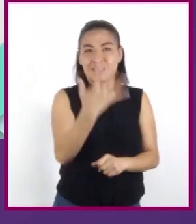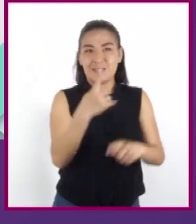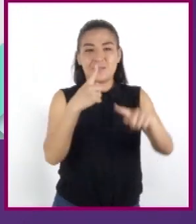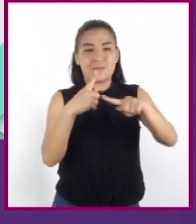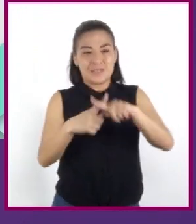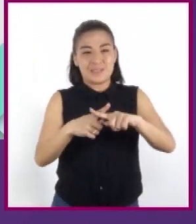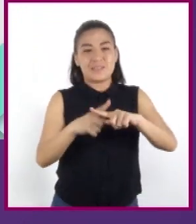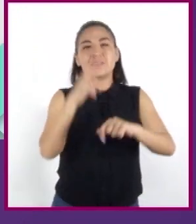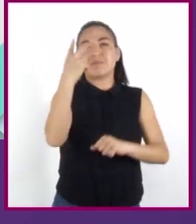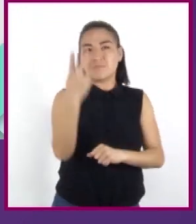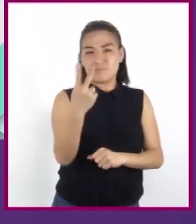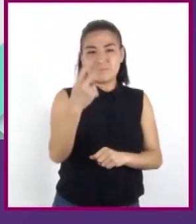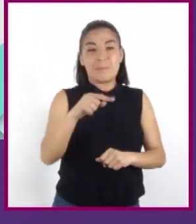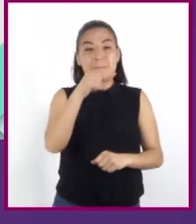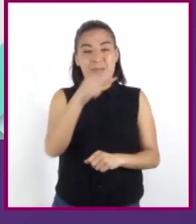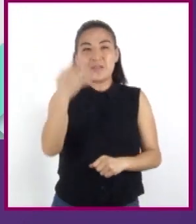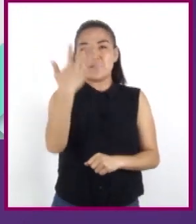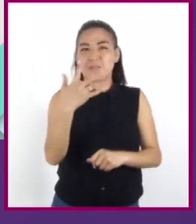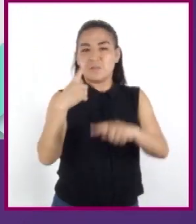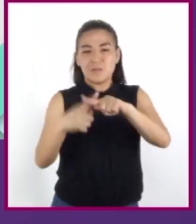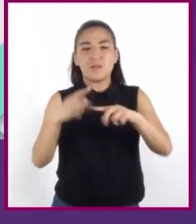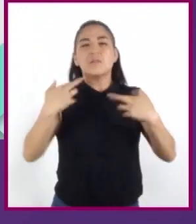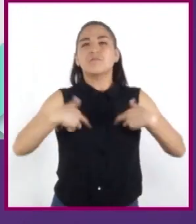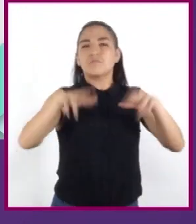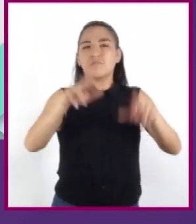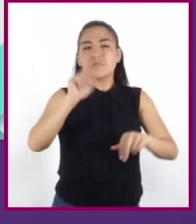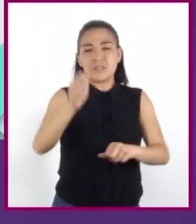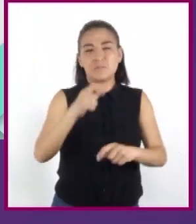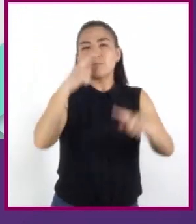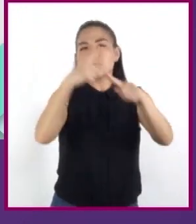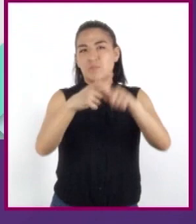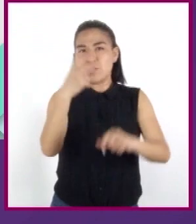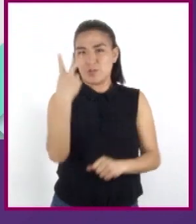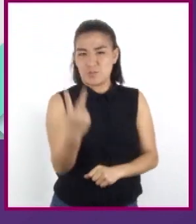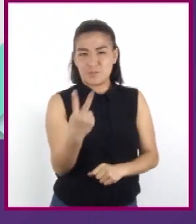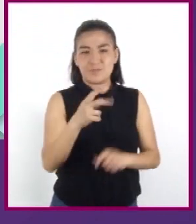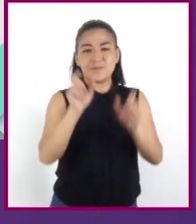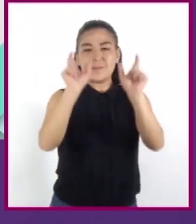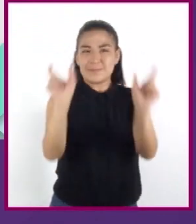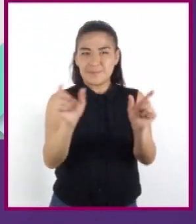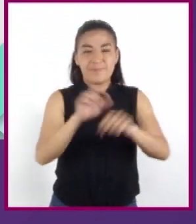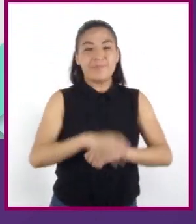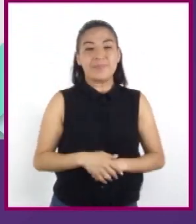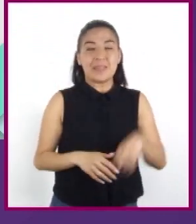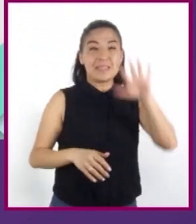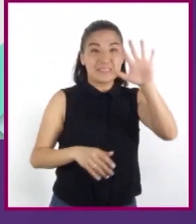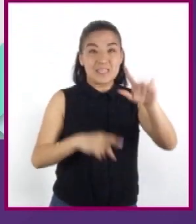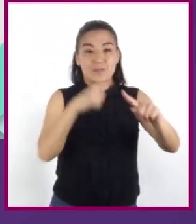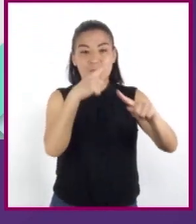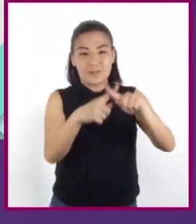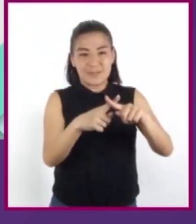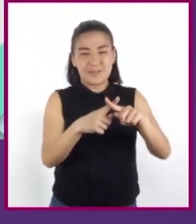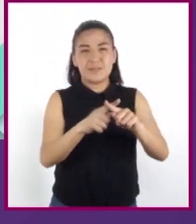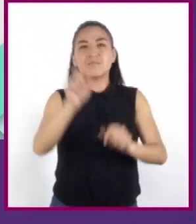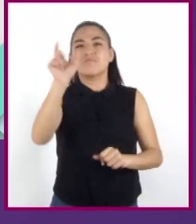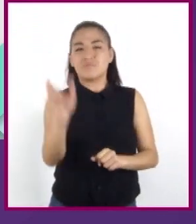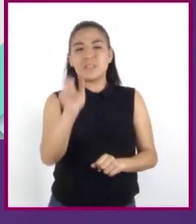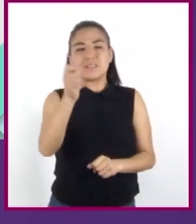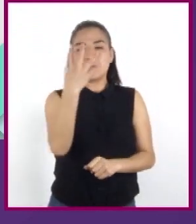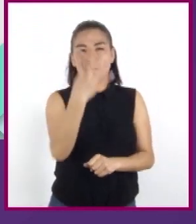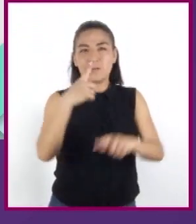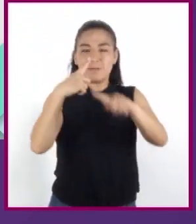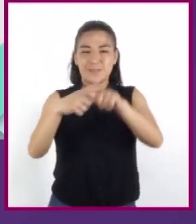5x se puede representar por la multiplicación de dos factores, 5x que multiplica a